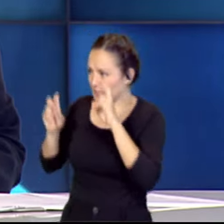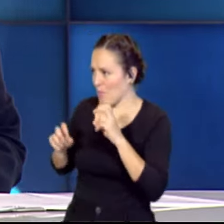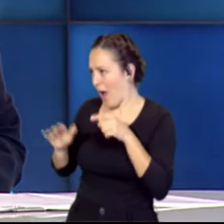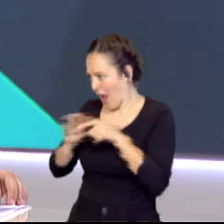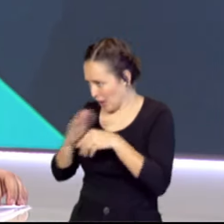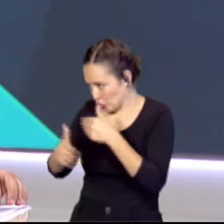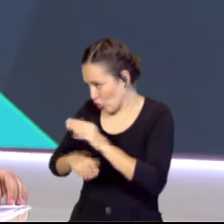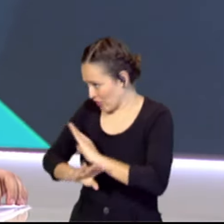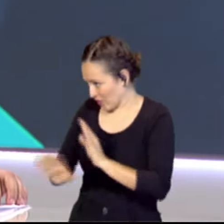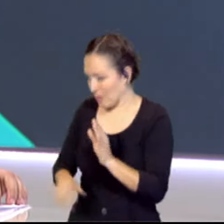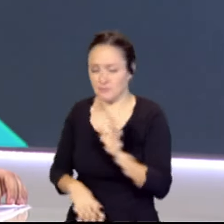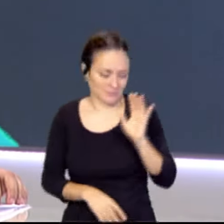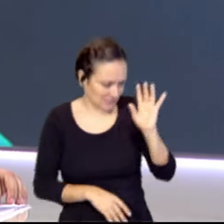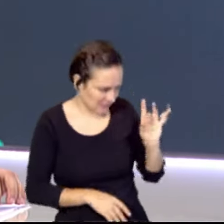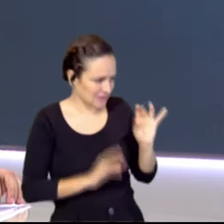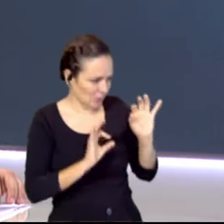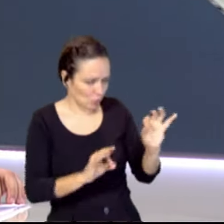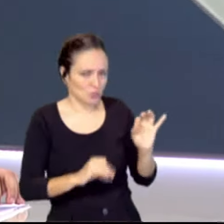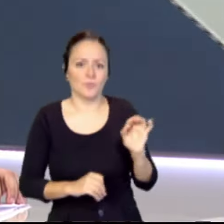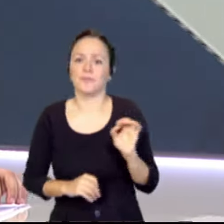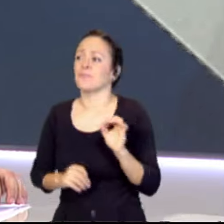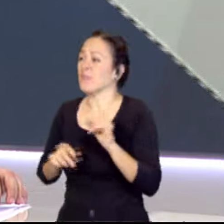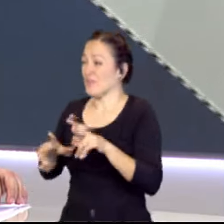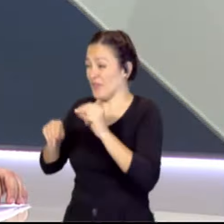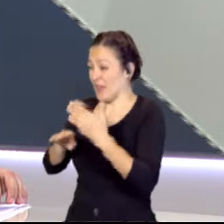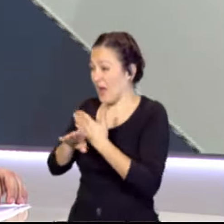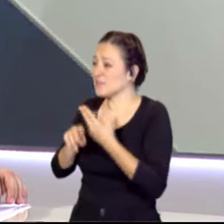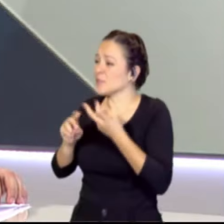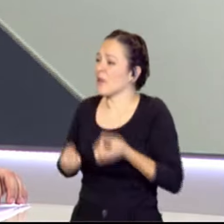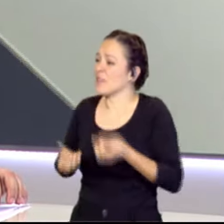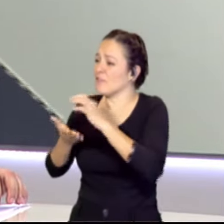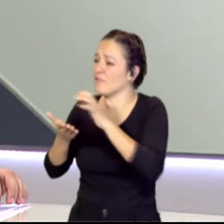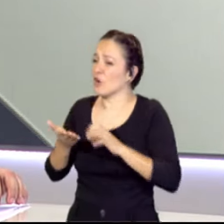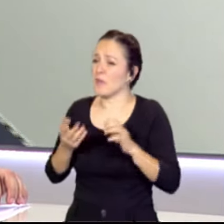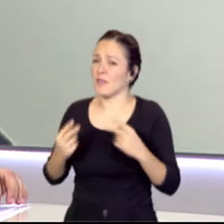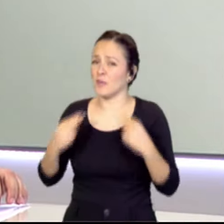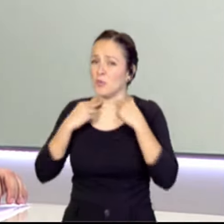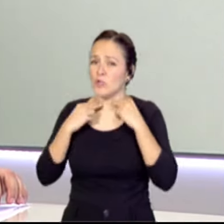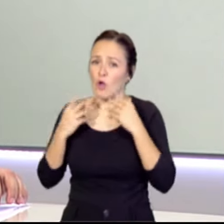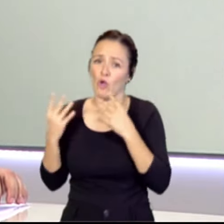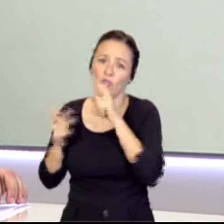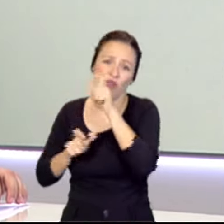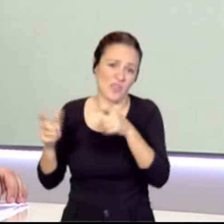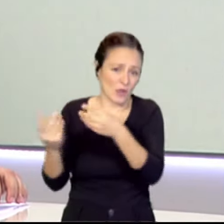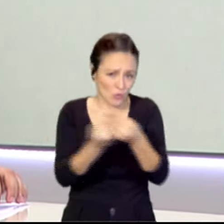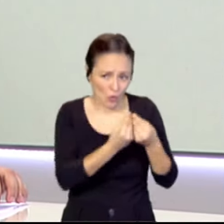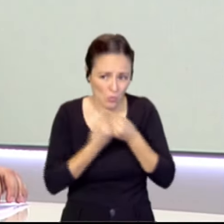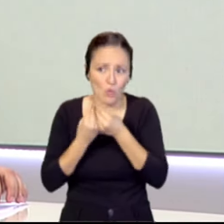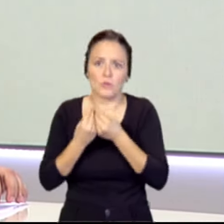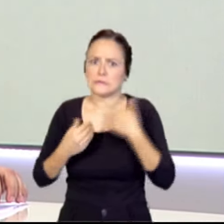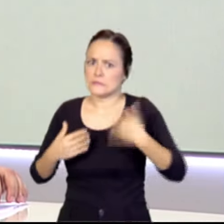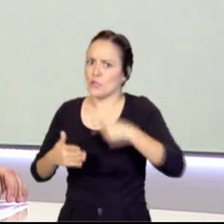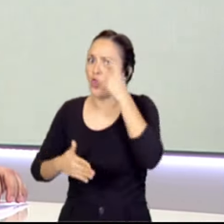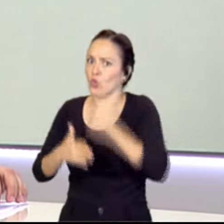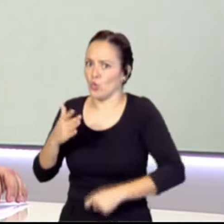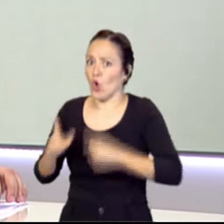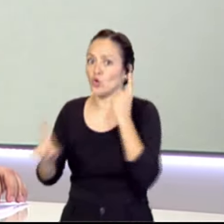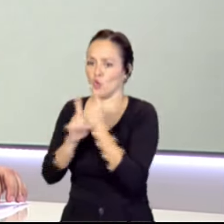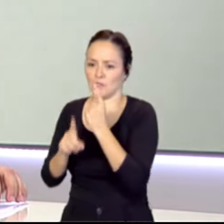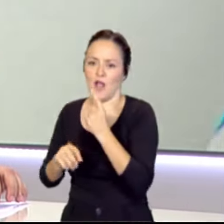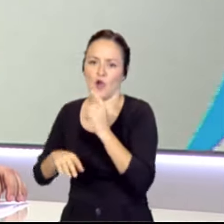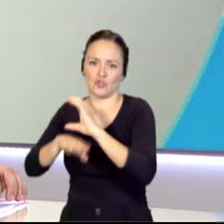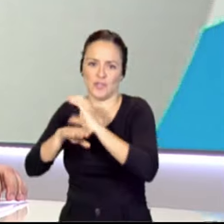preguntar también antes de terminar por el último informe de la diputación del común que ha vuelto a ser duro contra la consejería de bienestar social eh el